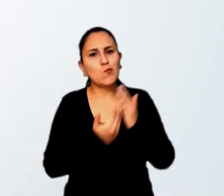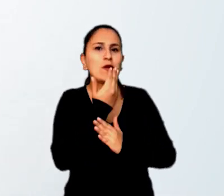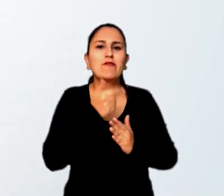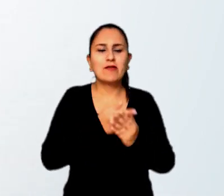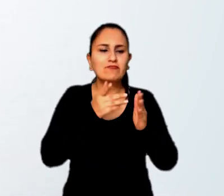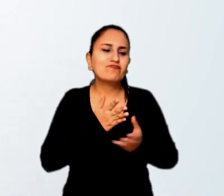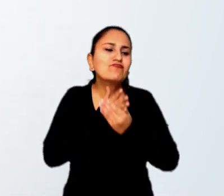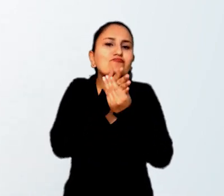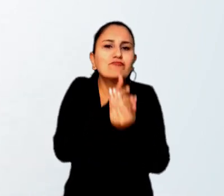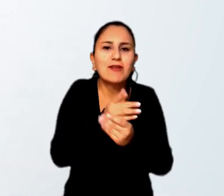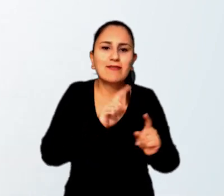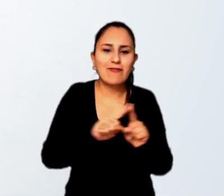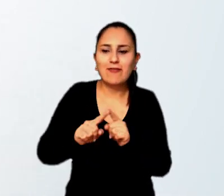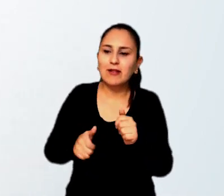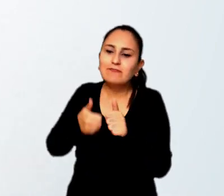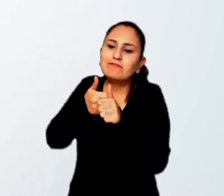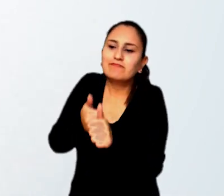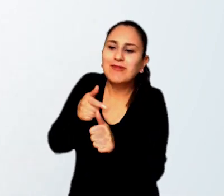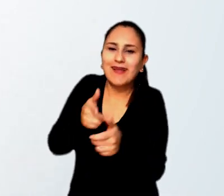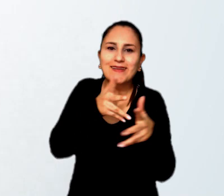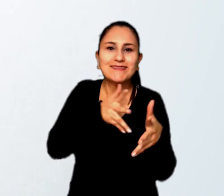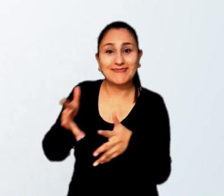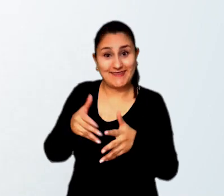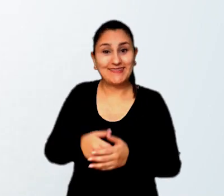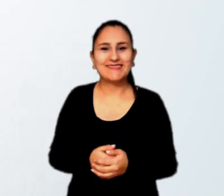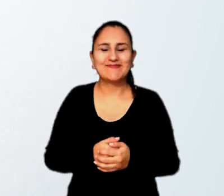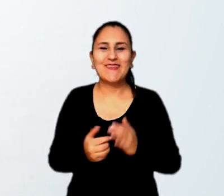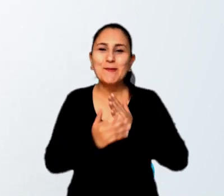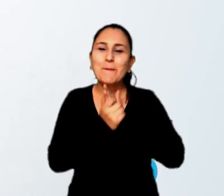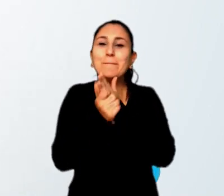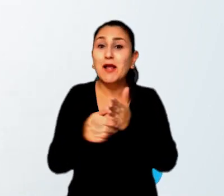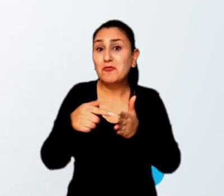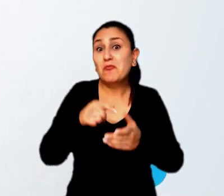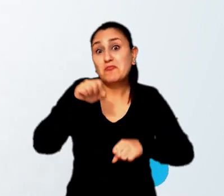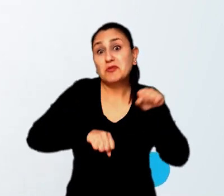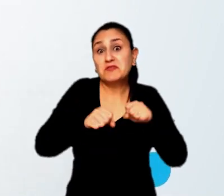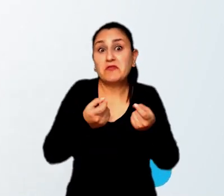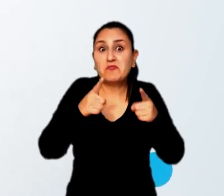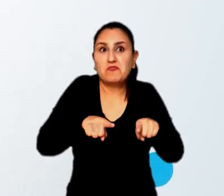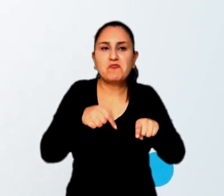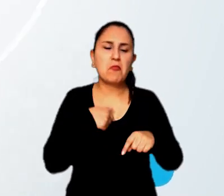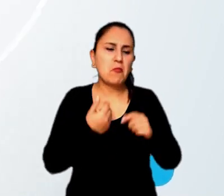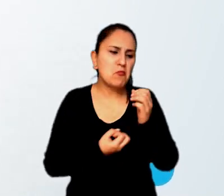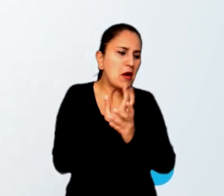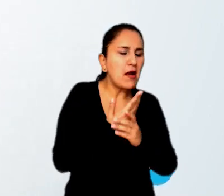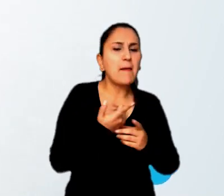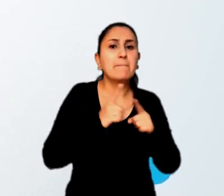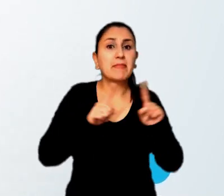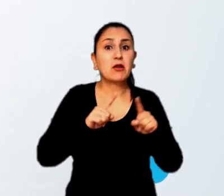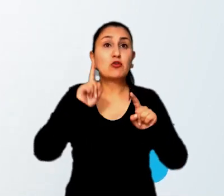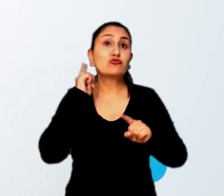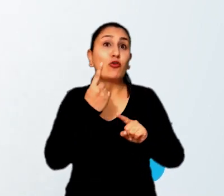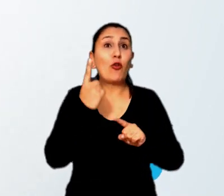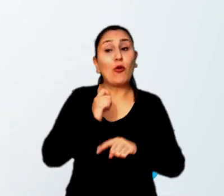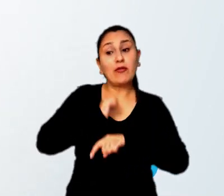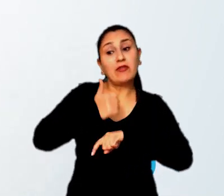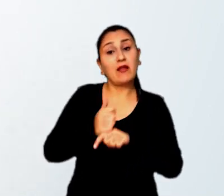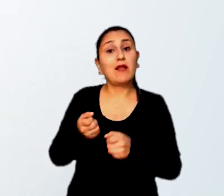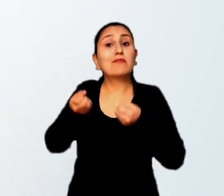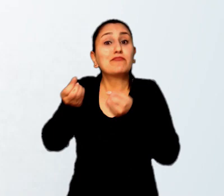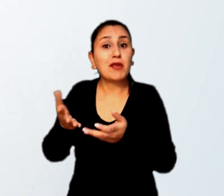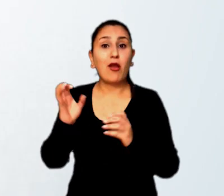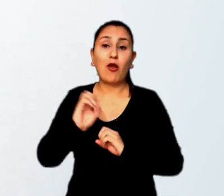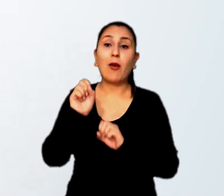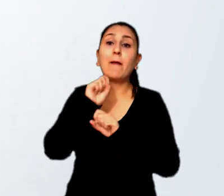estos métodos pueden incluir pero no se limitan a deberes para lacasa cuestionarios y proyectos para que el